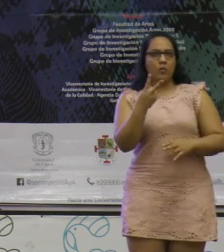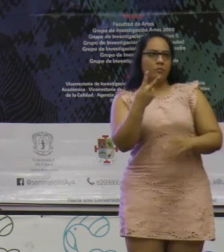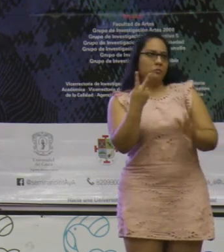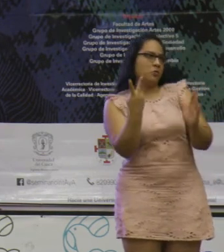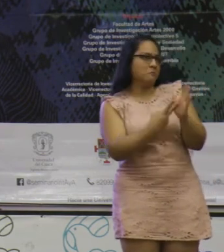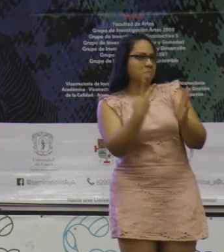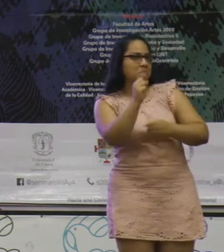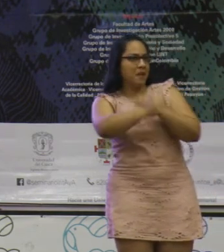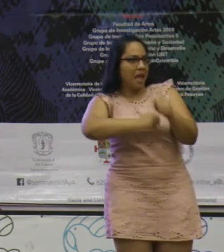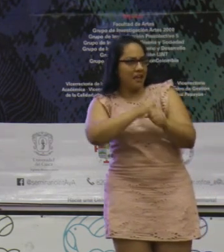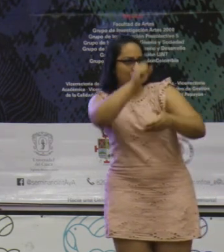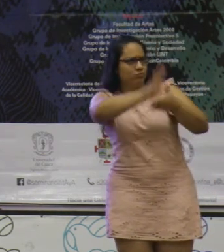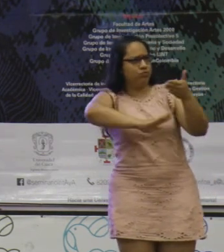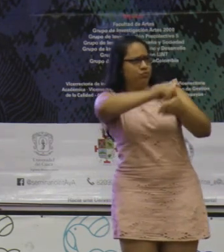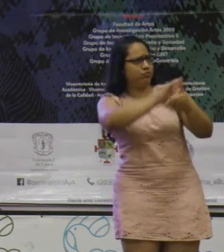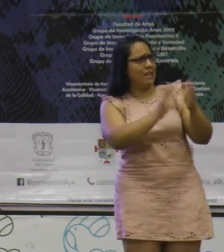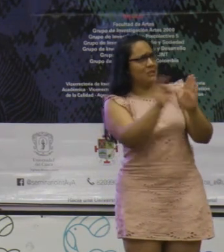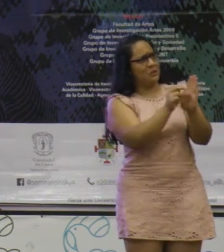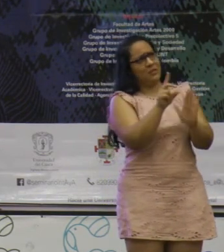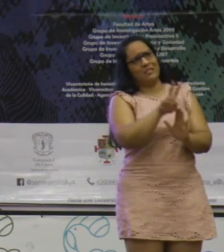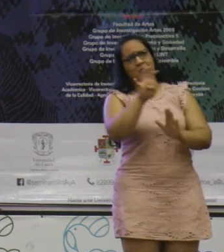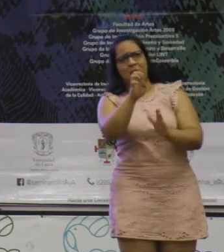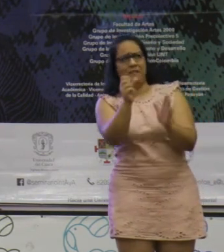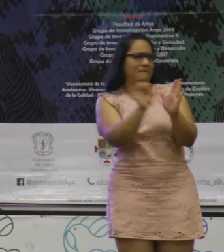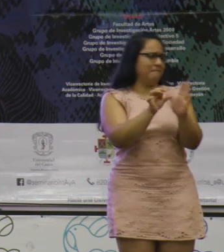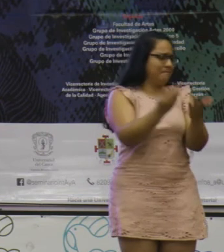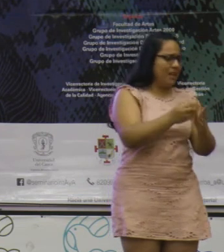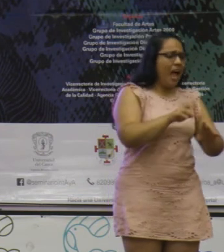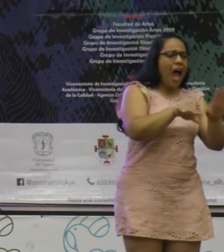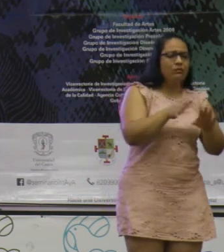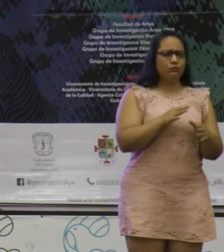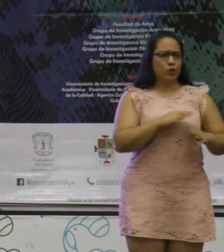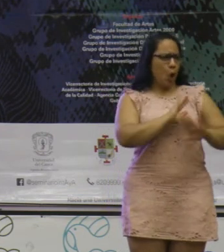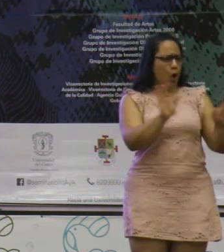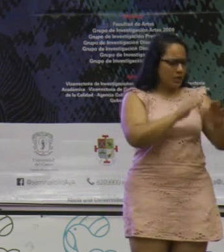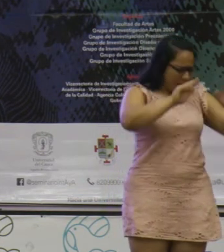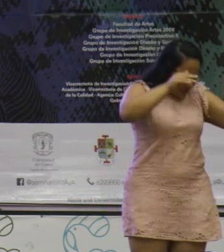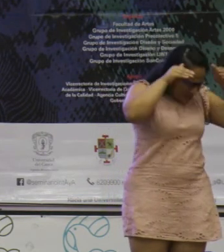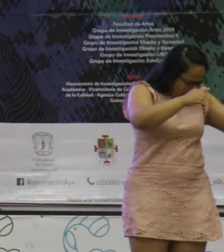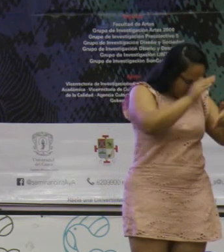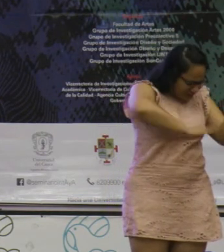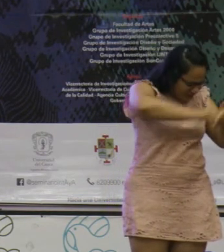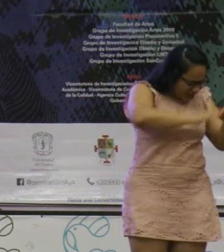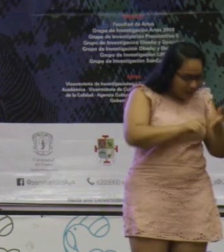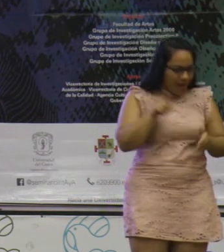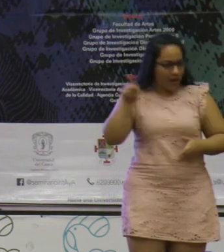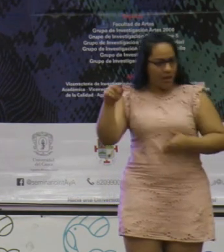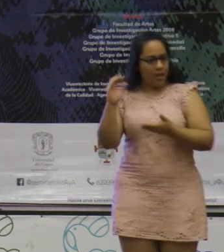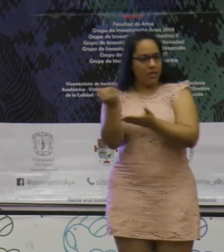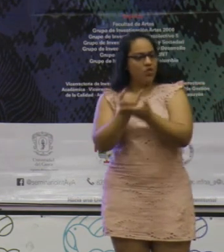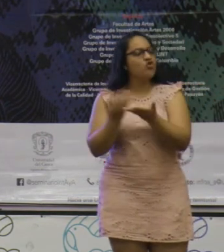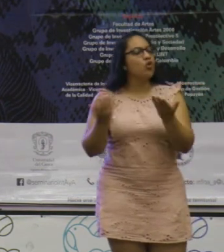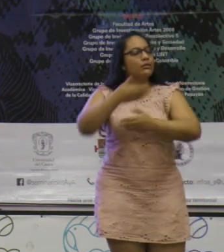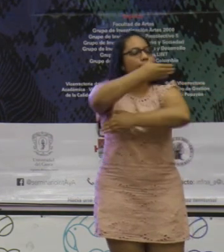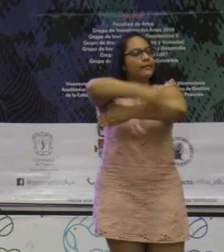que consagraban a la pintura, sobre todo a la pintura y a la escultura, ciertos lugares de privilegio y aislamiento para poder acceder a ellas, la ilustración está en la